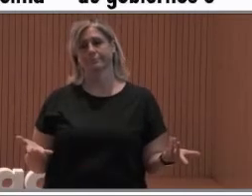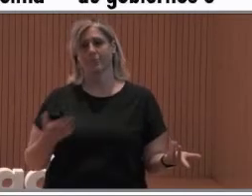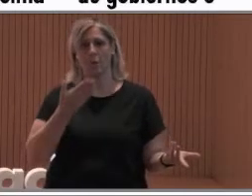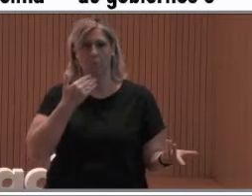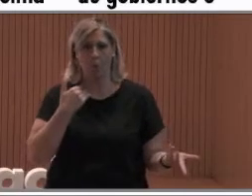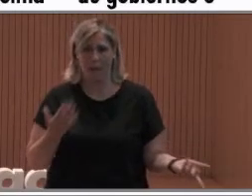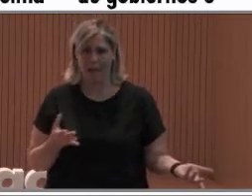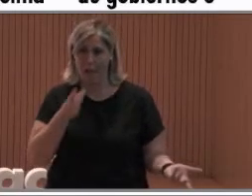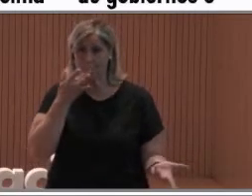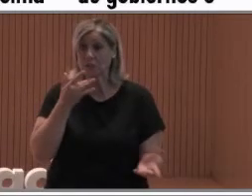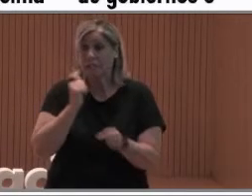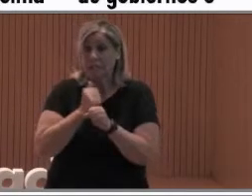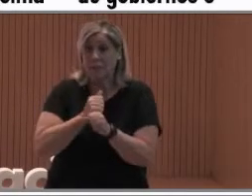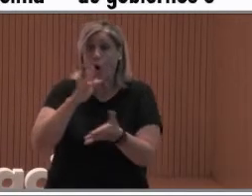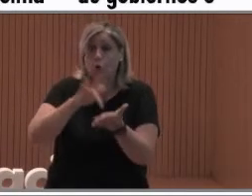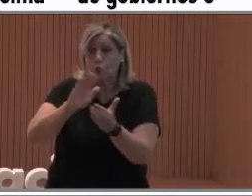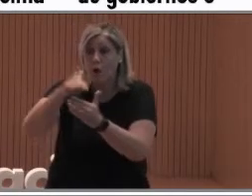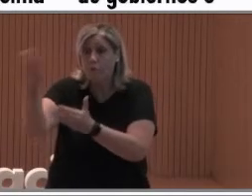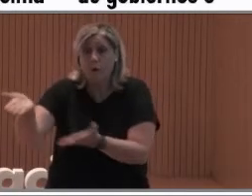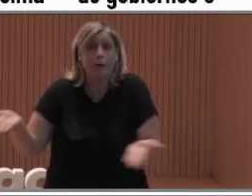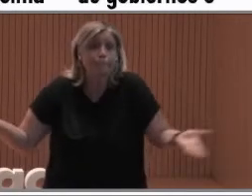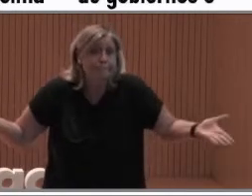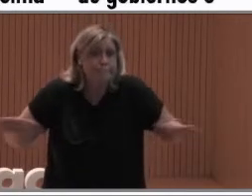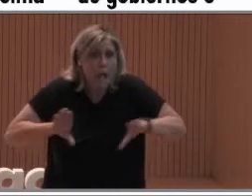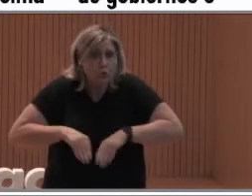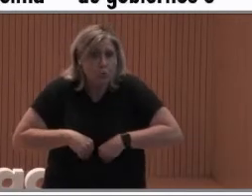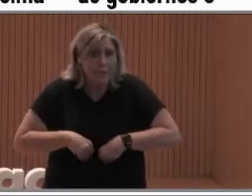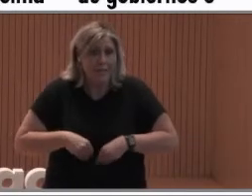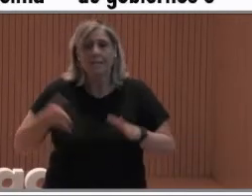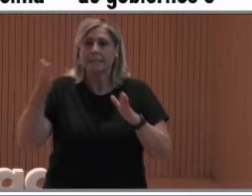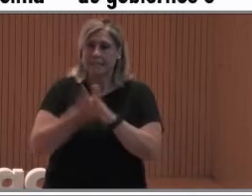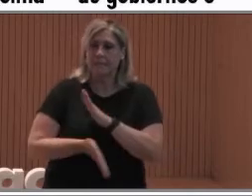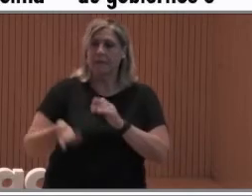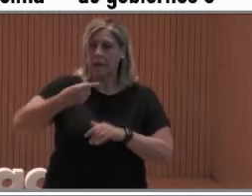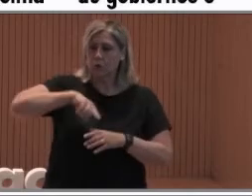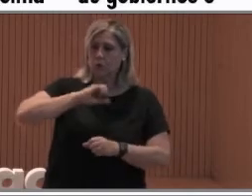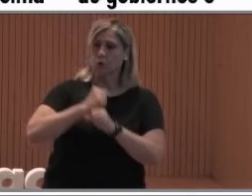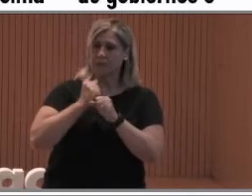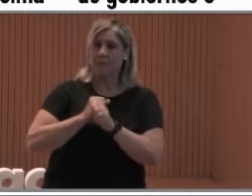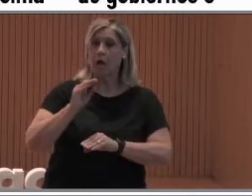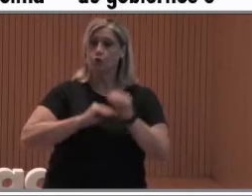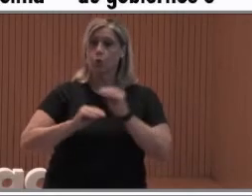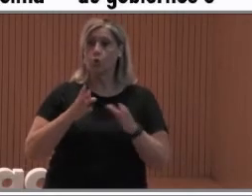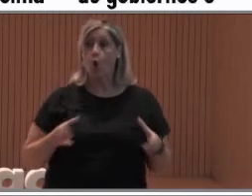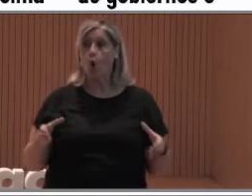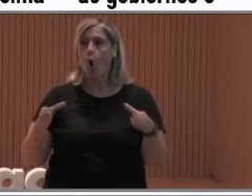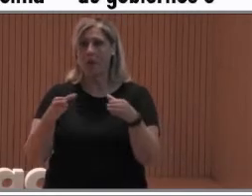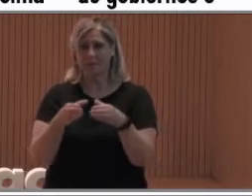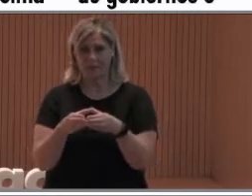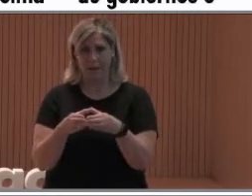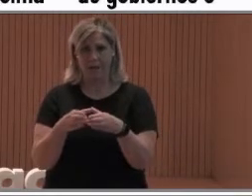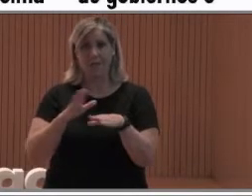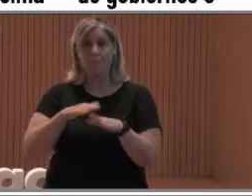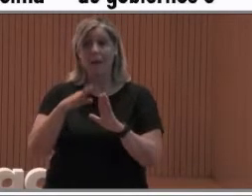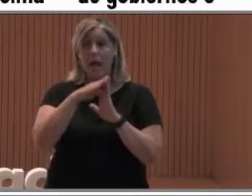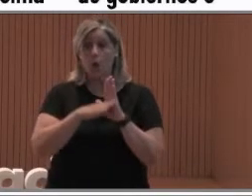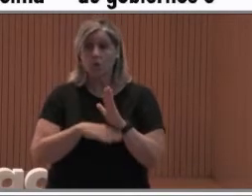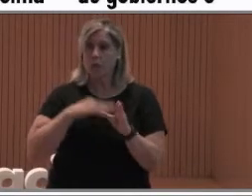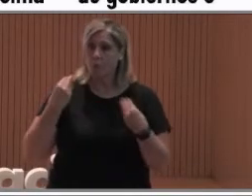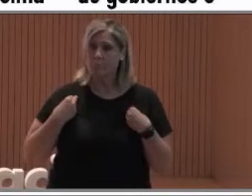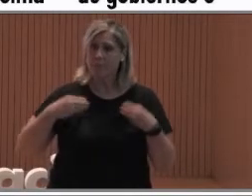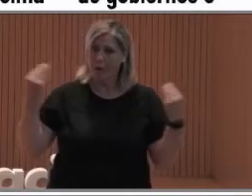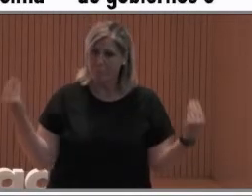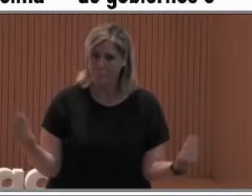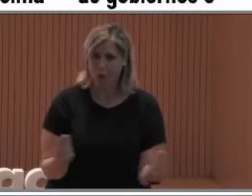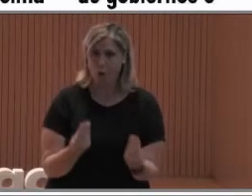broma, pero con esto que os queremos decir, que lo que tenemos que trabajar son soluciones colectivas de condiciones, que mejorar las condiciones de vida